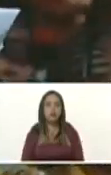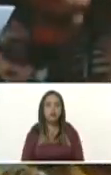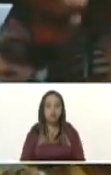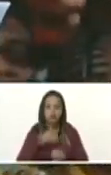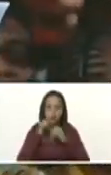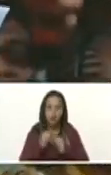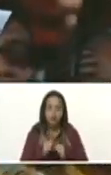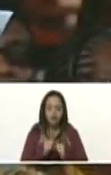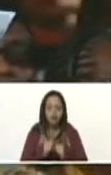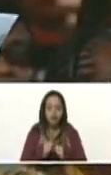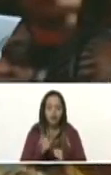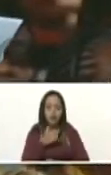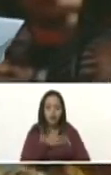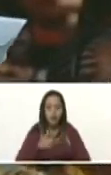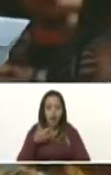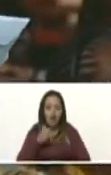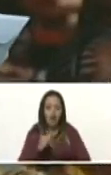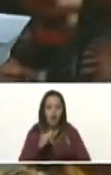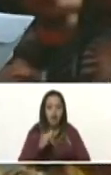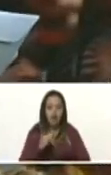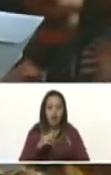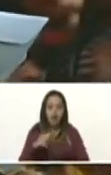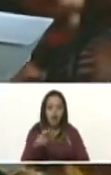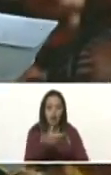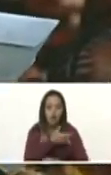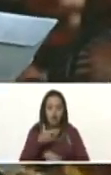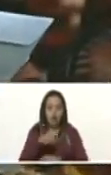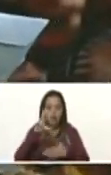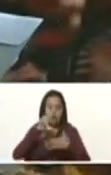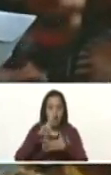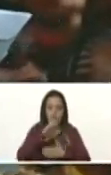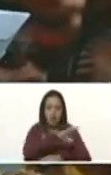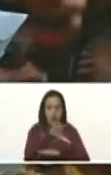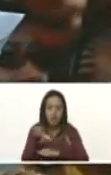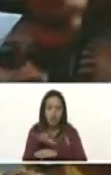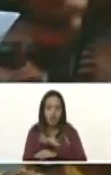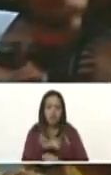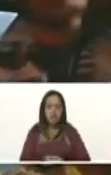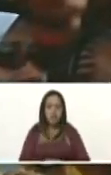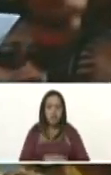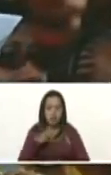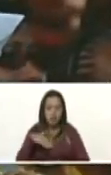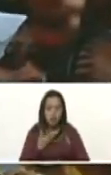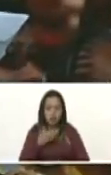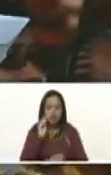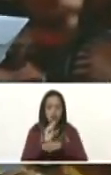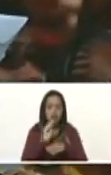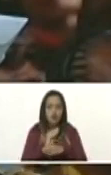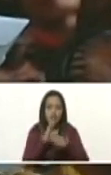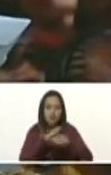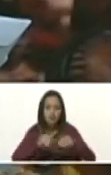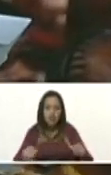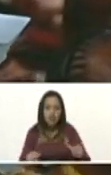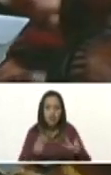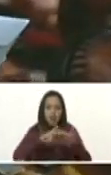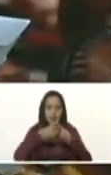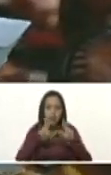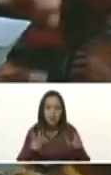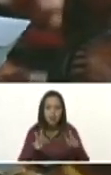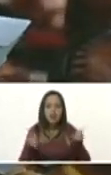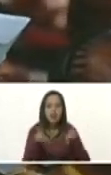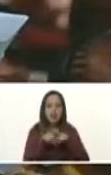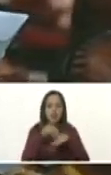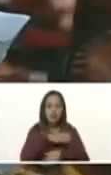Ratificamos la exigencia a los gobiernos latinoamericanos y caribeños de mantener al continente como territorio de paz de conformidad con